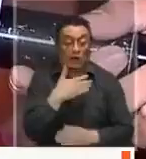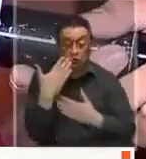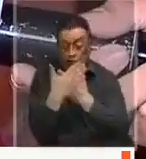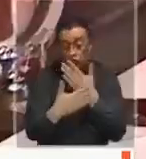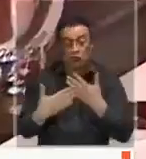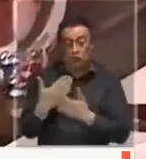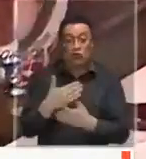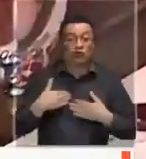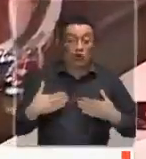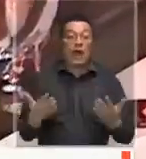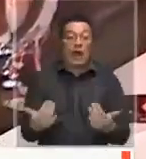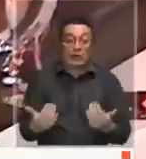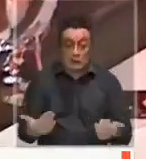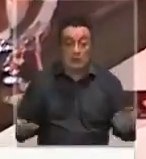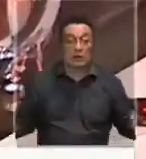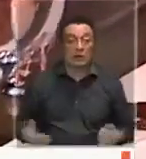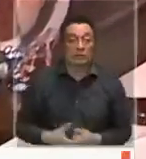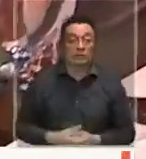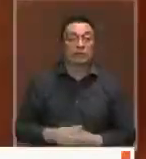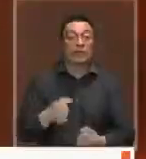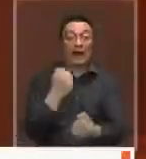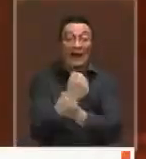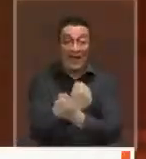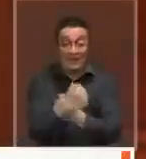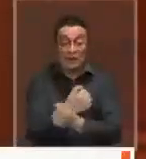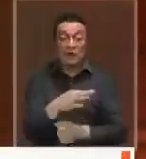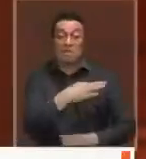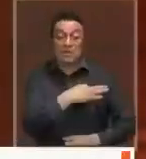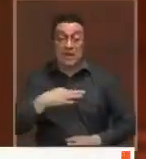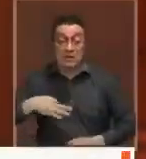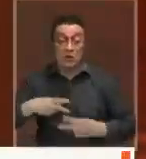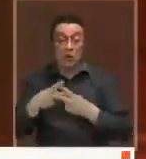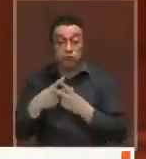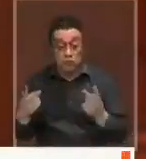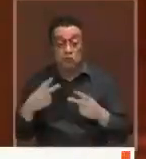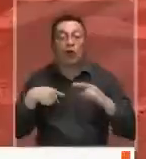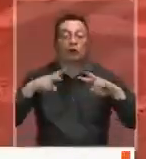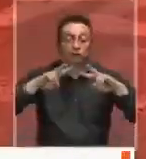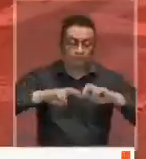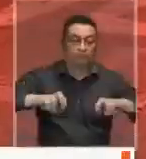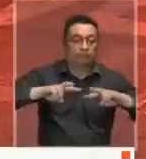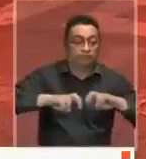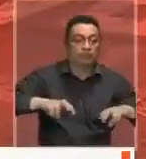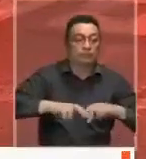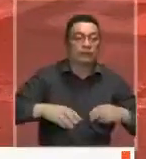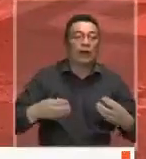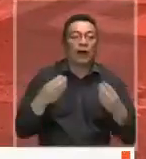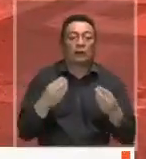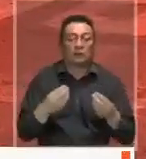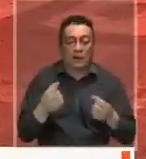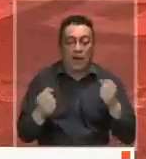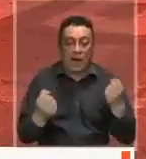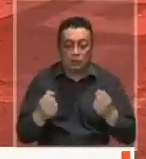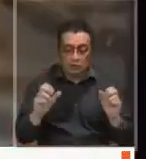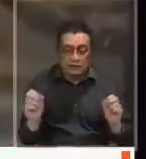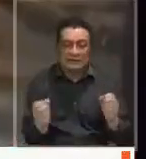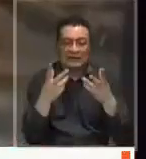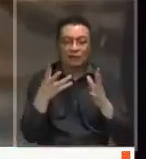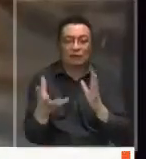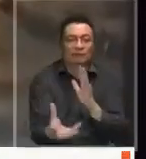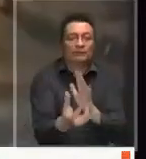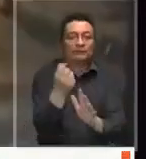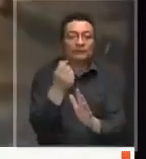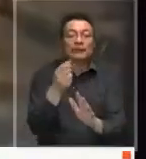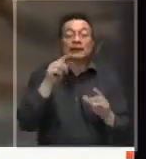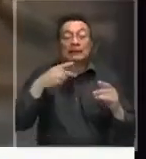que merecemos carabineros y el Ministerio Público continúa las indagatorias para poder recuperar el vehículo y dar con